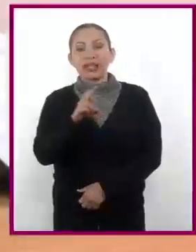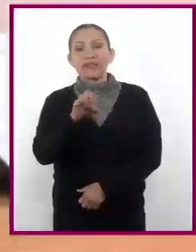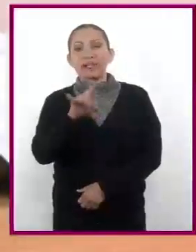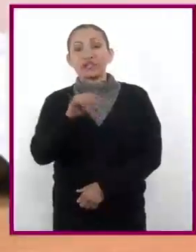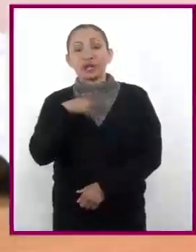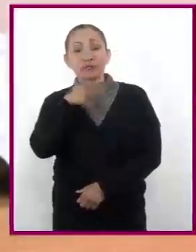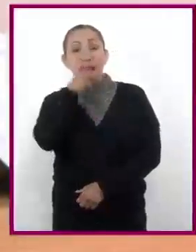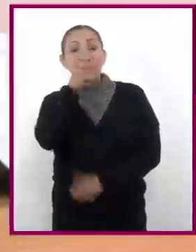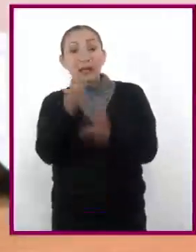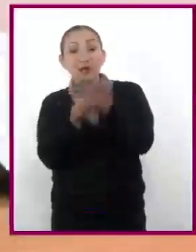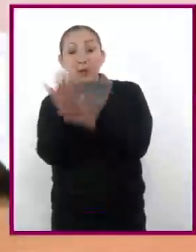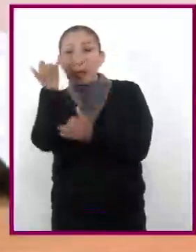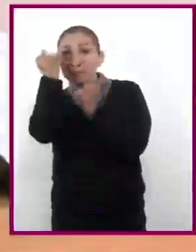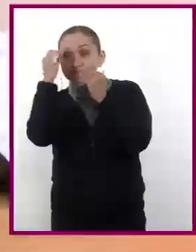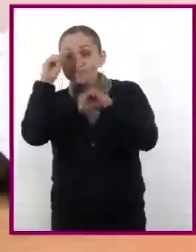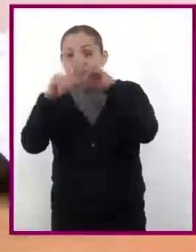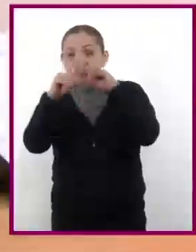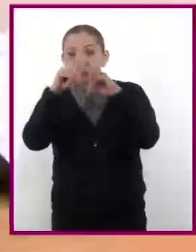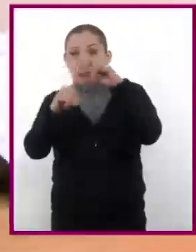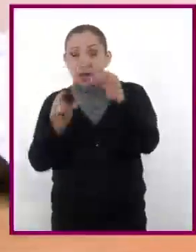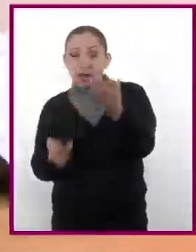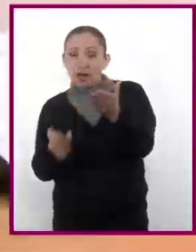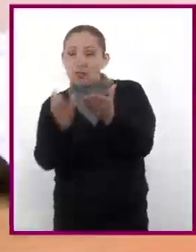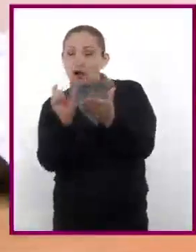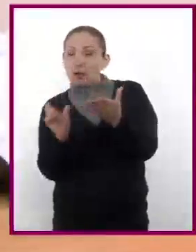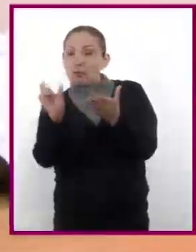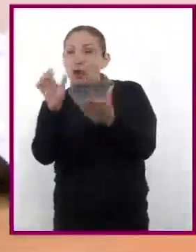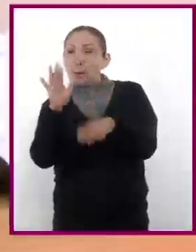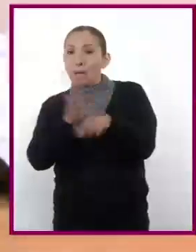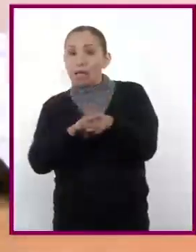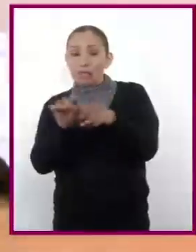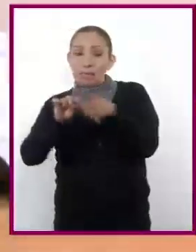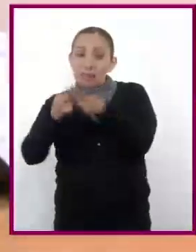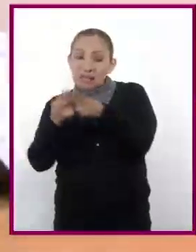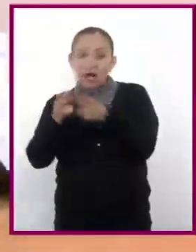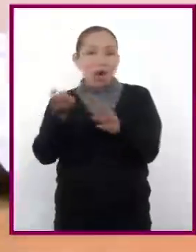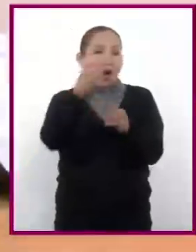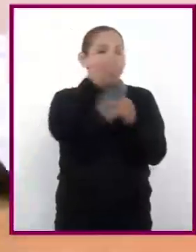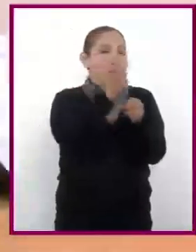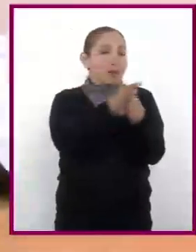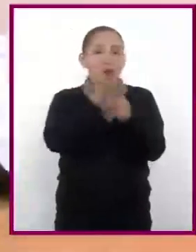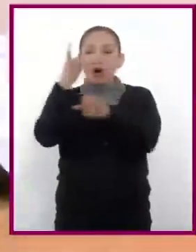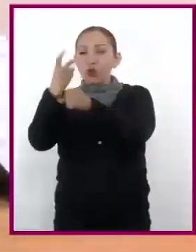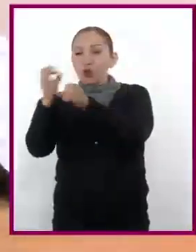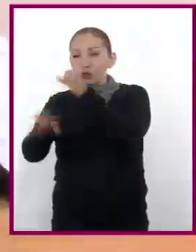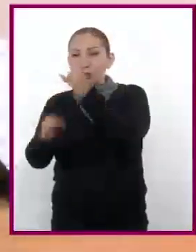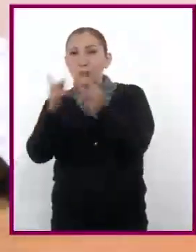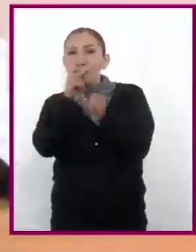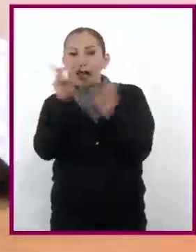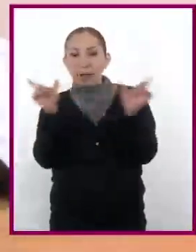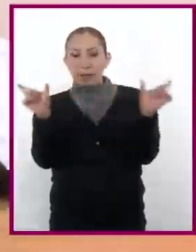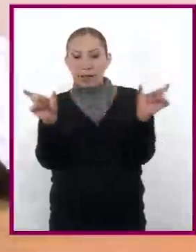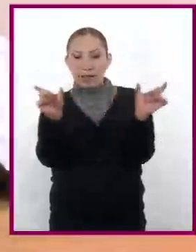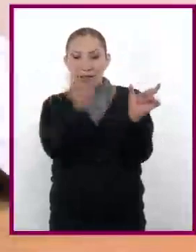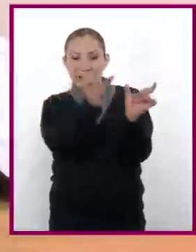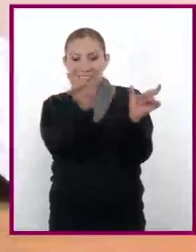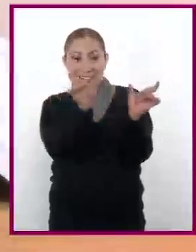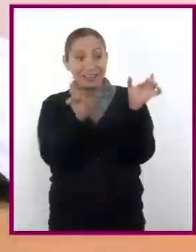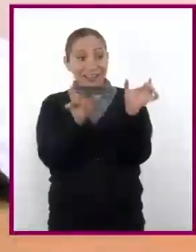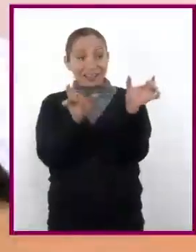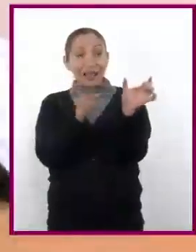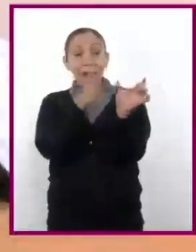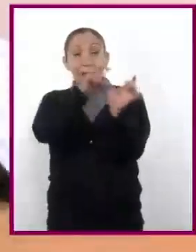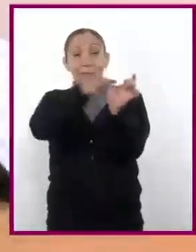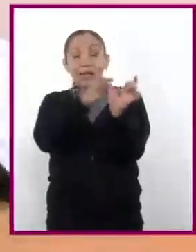formación de palabras nuevas por medio de la introducción de complementos al inicio o al final de la palabra. Cuando estos complementos van al